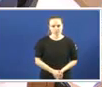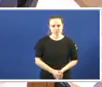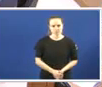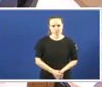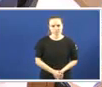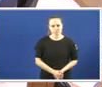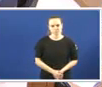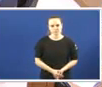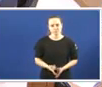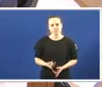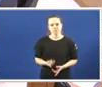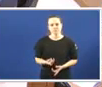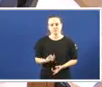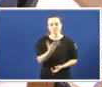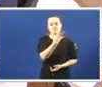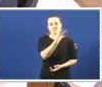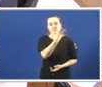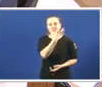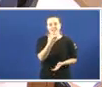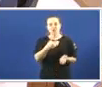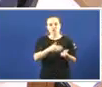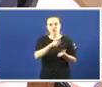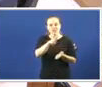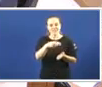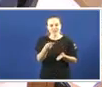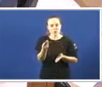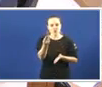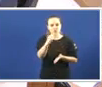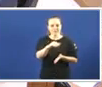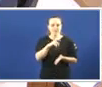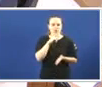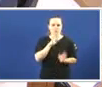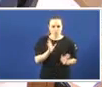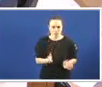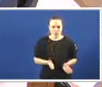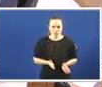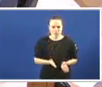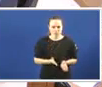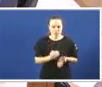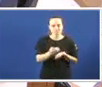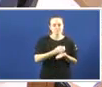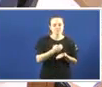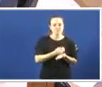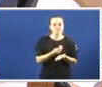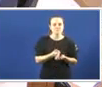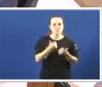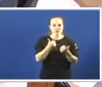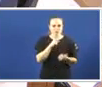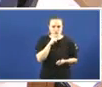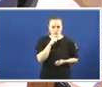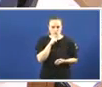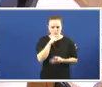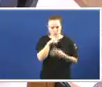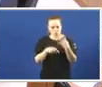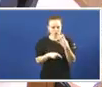Como defendemos o incremento de 500 millóns de euros nos ingresos? Pois actuando sobre 4 eixos.